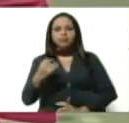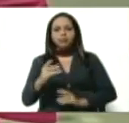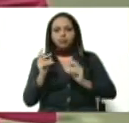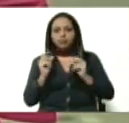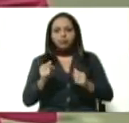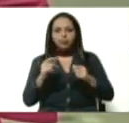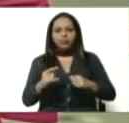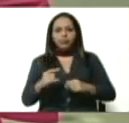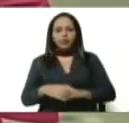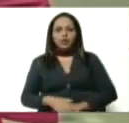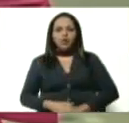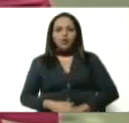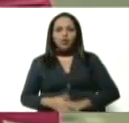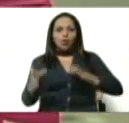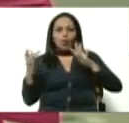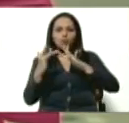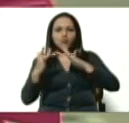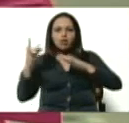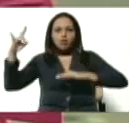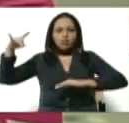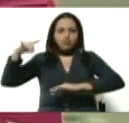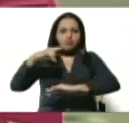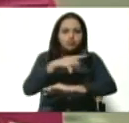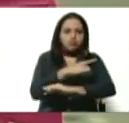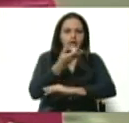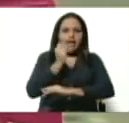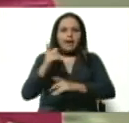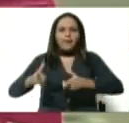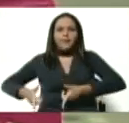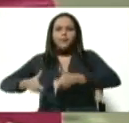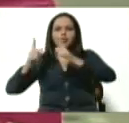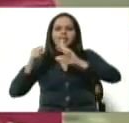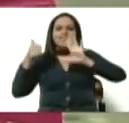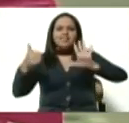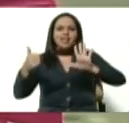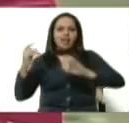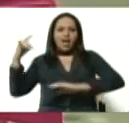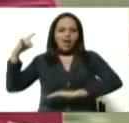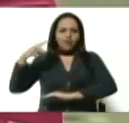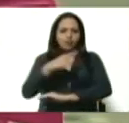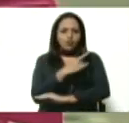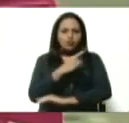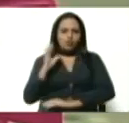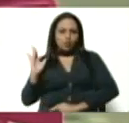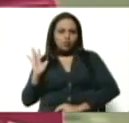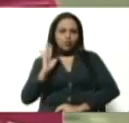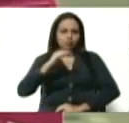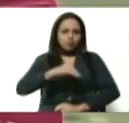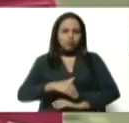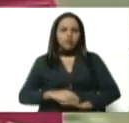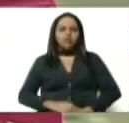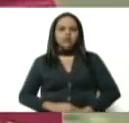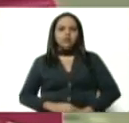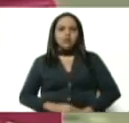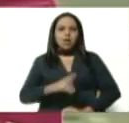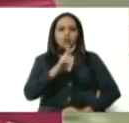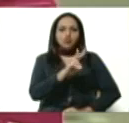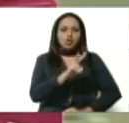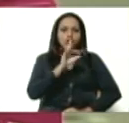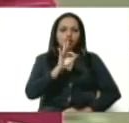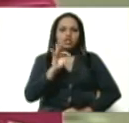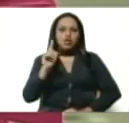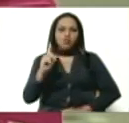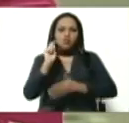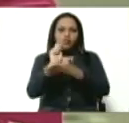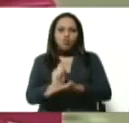puente aéreo permanente que ha permitido el arribo de 6 aviones para un total de más de 231